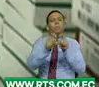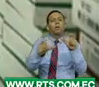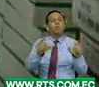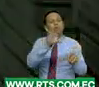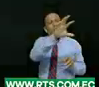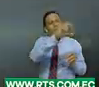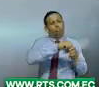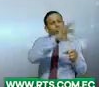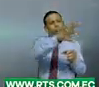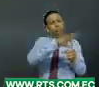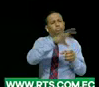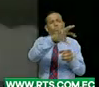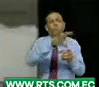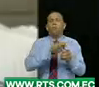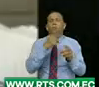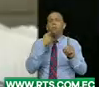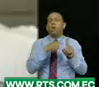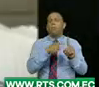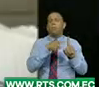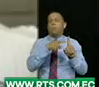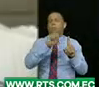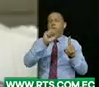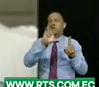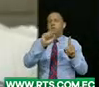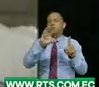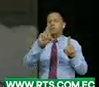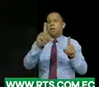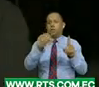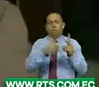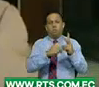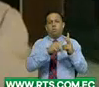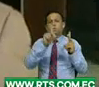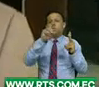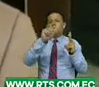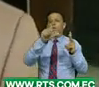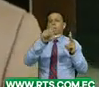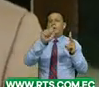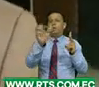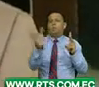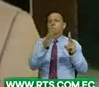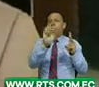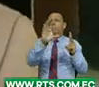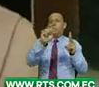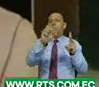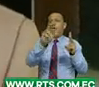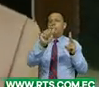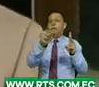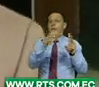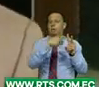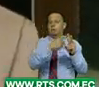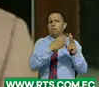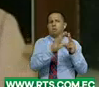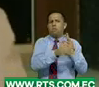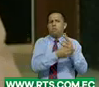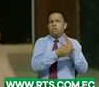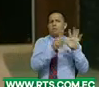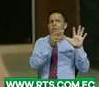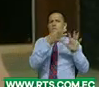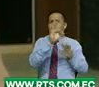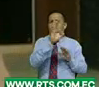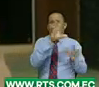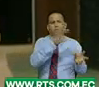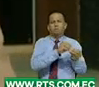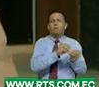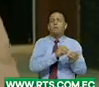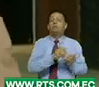daniel salcedo y dalo bucarám pulley que el presente proceso existen forjadoras por parte de la fiscalía que este proceso